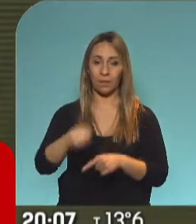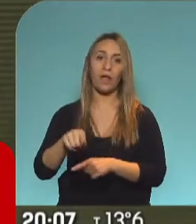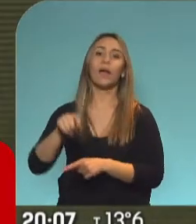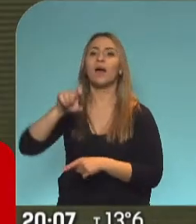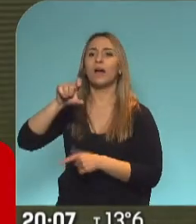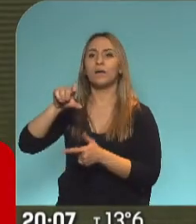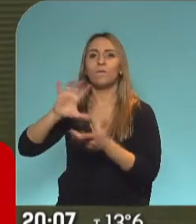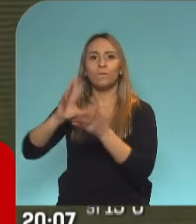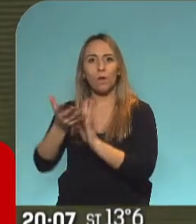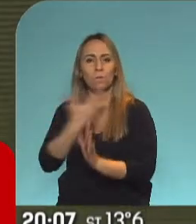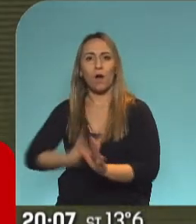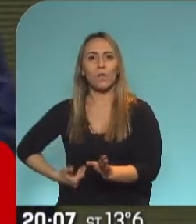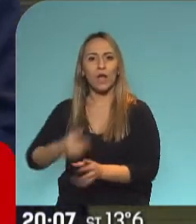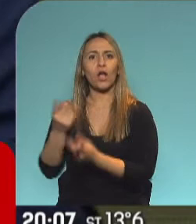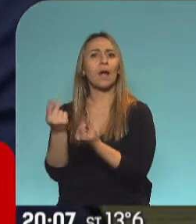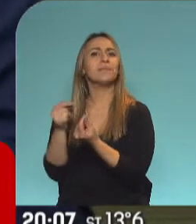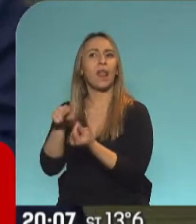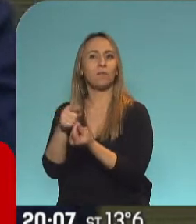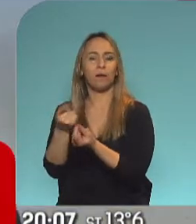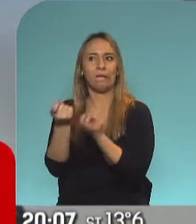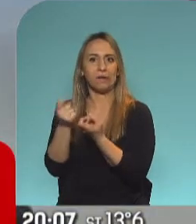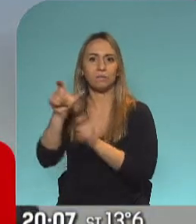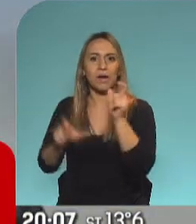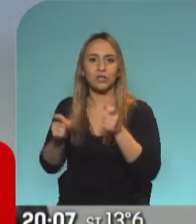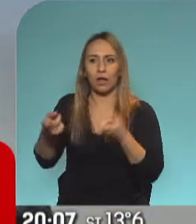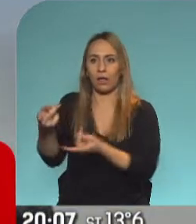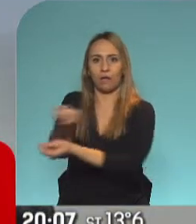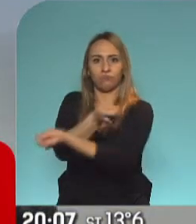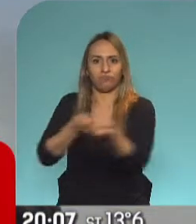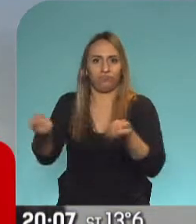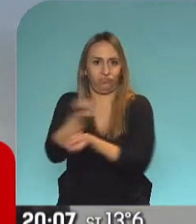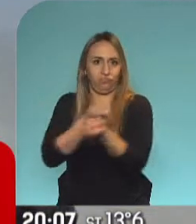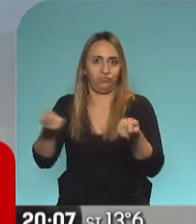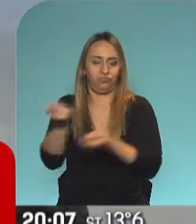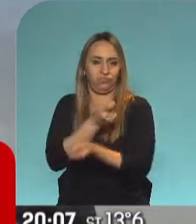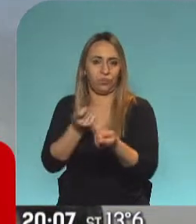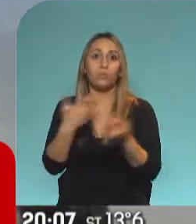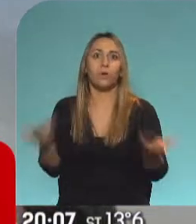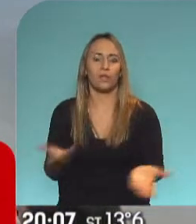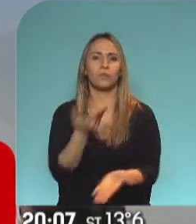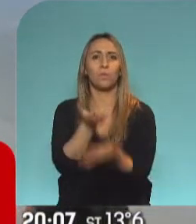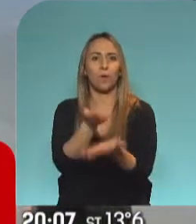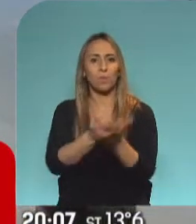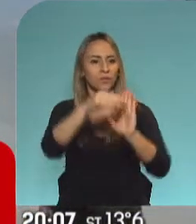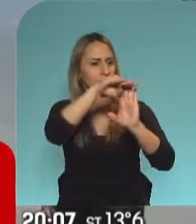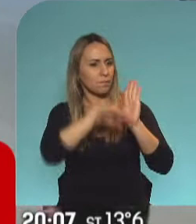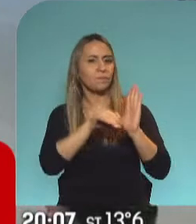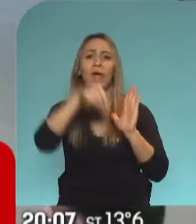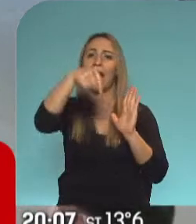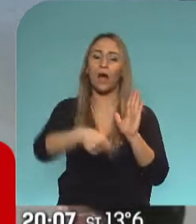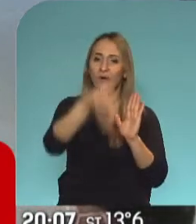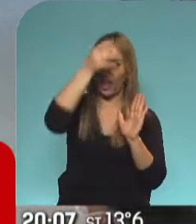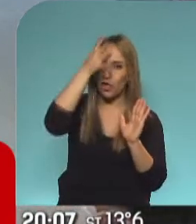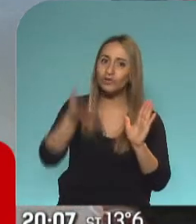que consuma. Y para eso surgió el Ahora 12 en tiempos de Axel y en tiempos de Augusto.